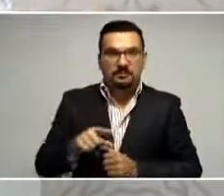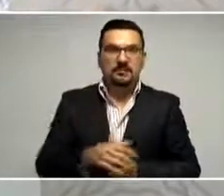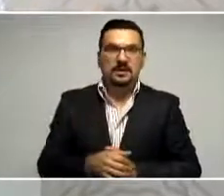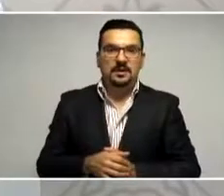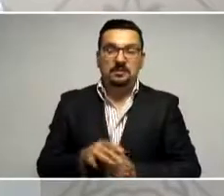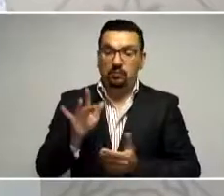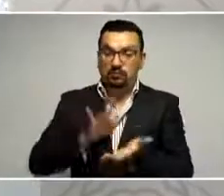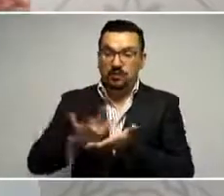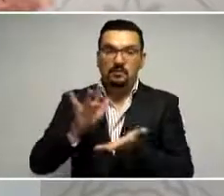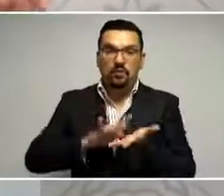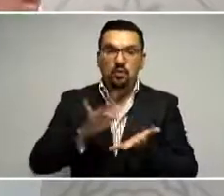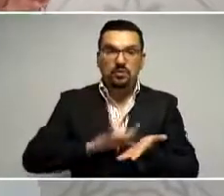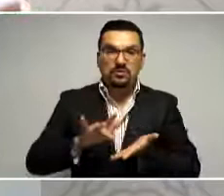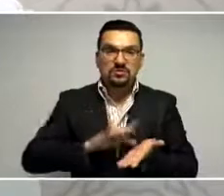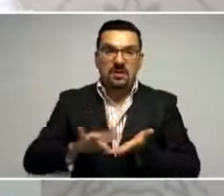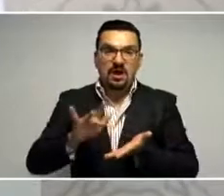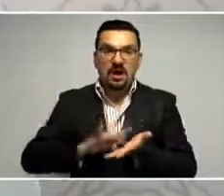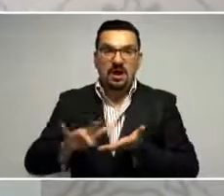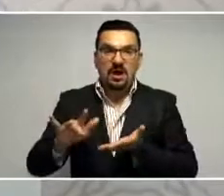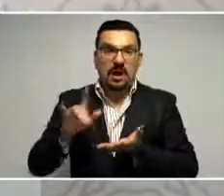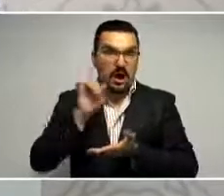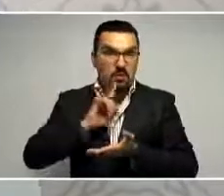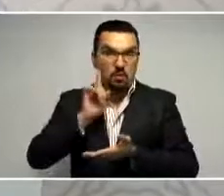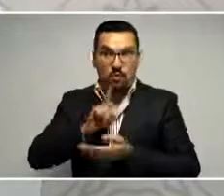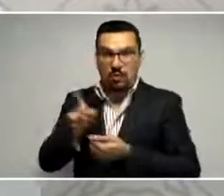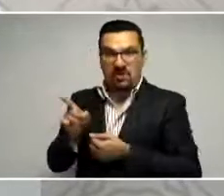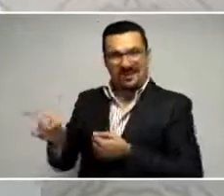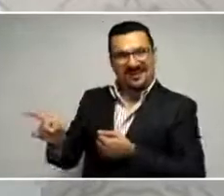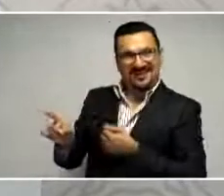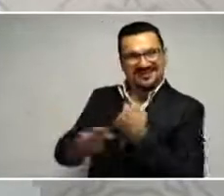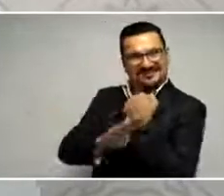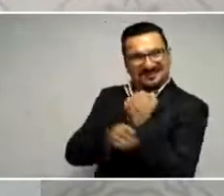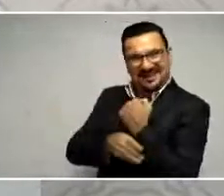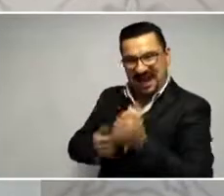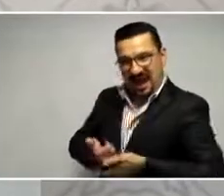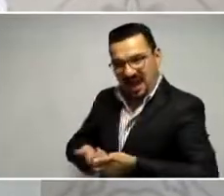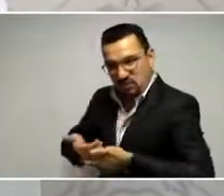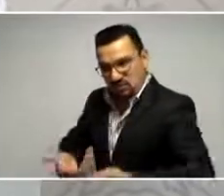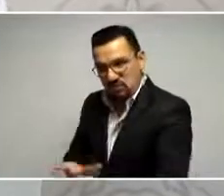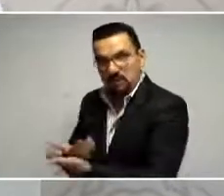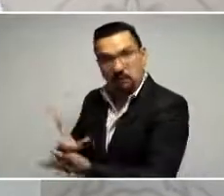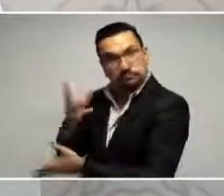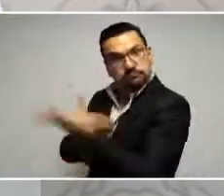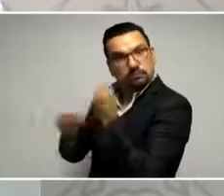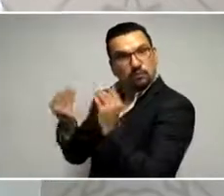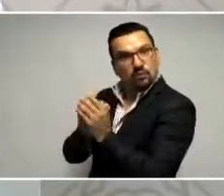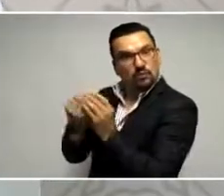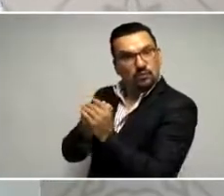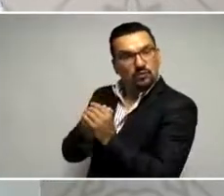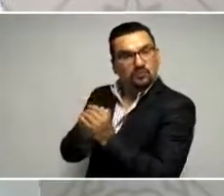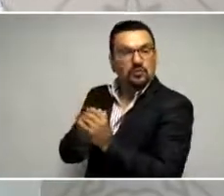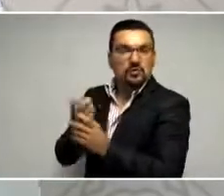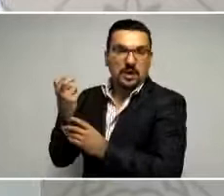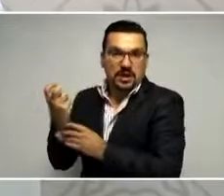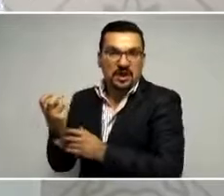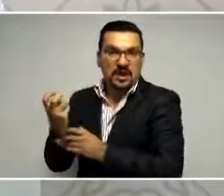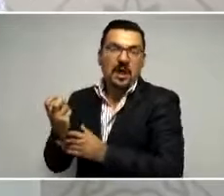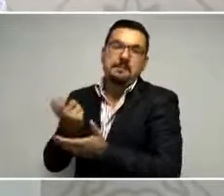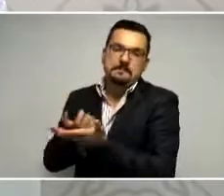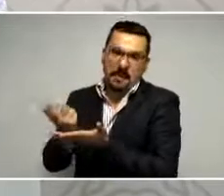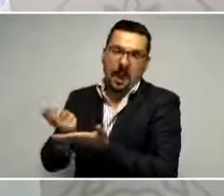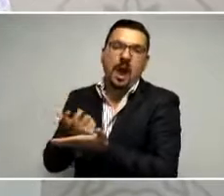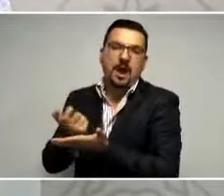remuneración a cada una de ellas por cada paciente que nos reporten con